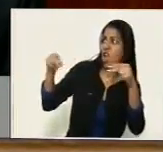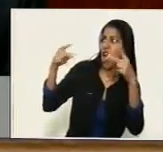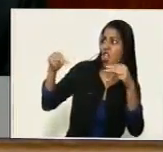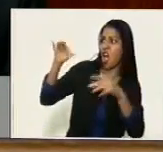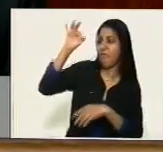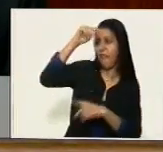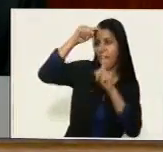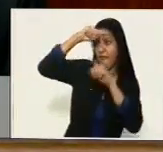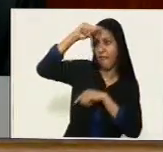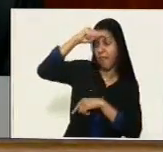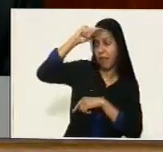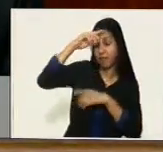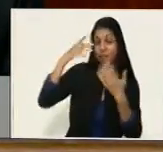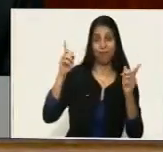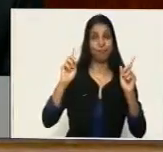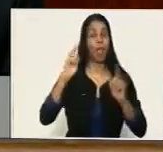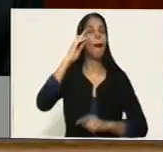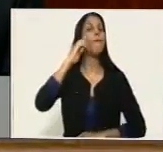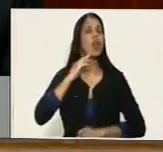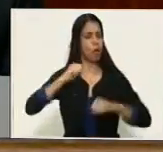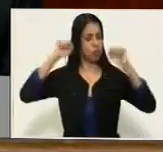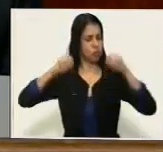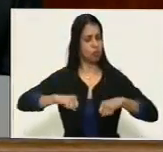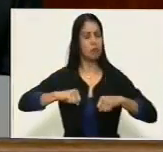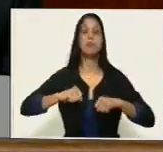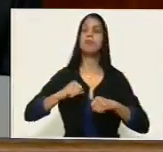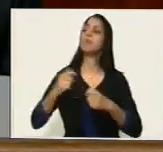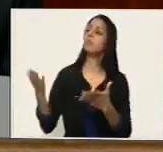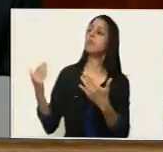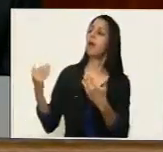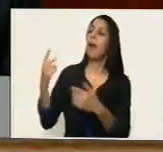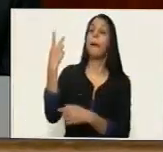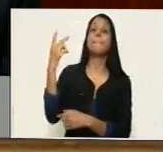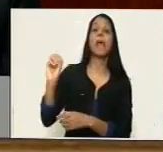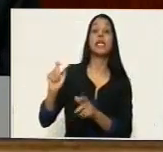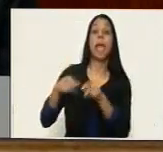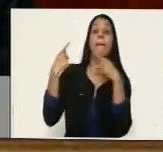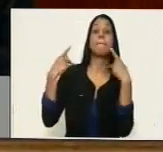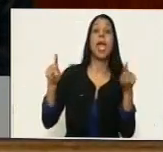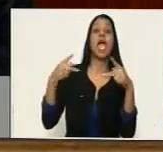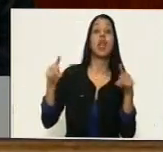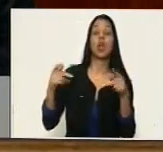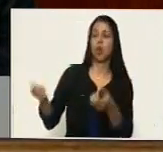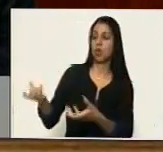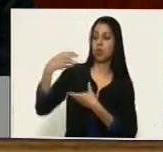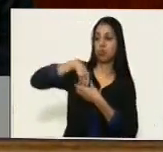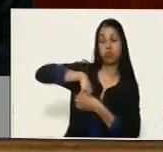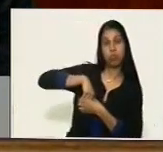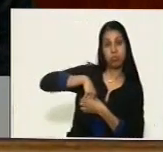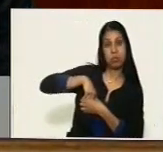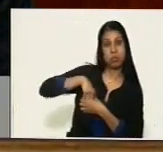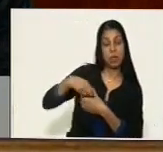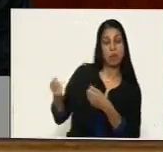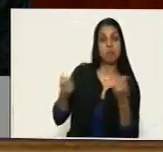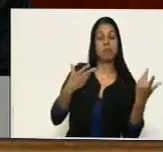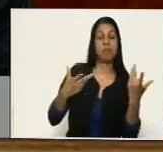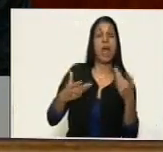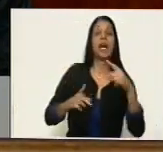no se puede. Y Bolívar hacía que le llevaran sus 20 periódicos allá en San Cristóbal. Claro que sí se